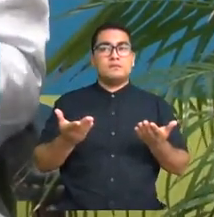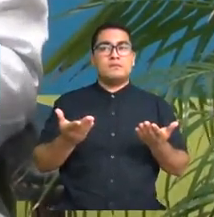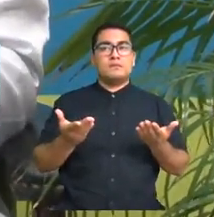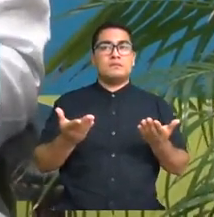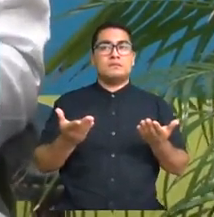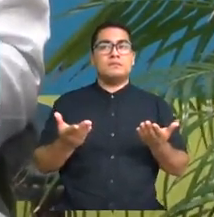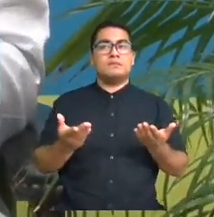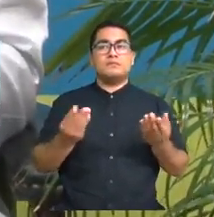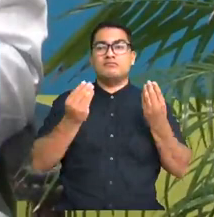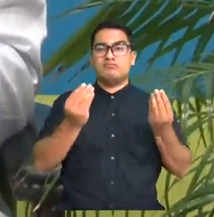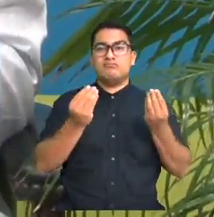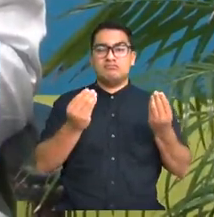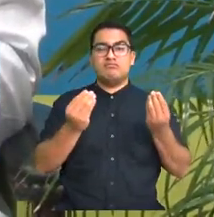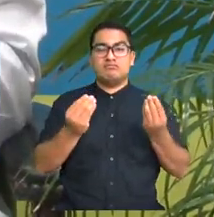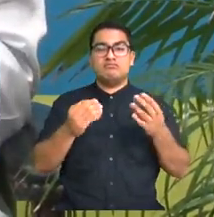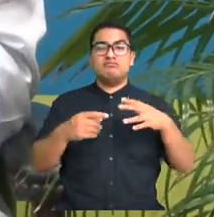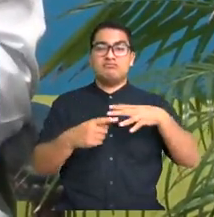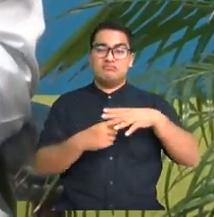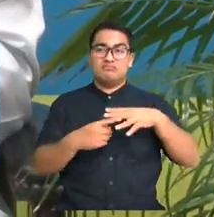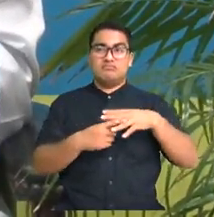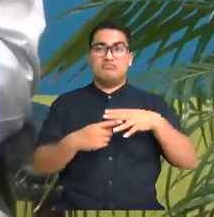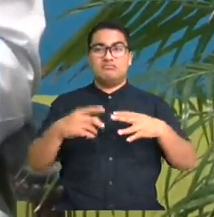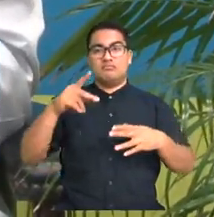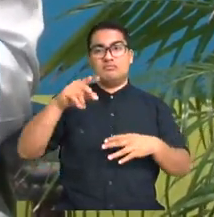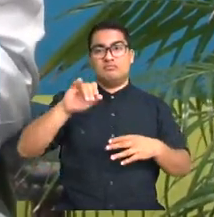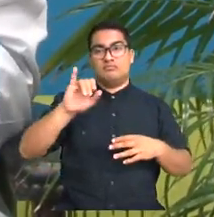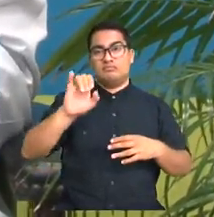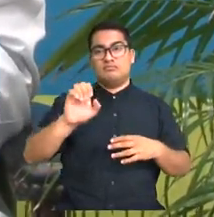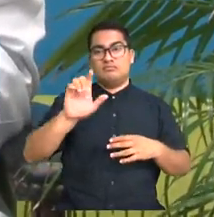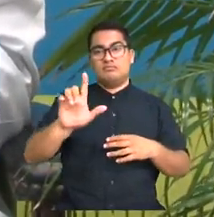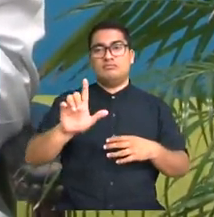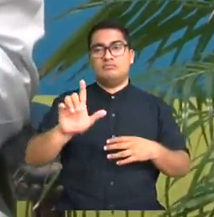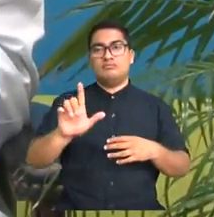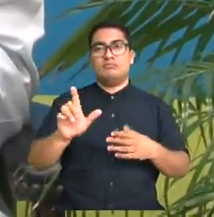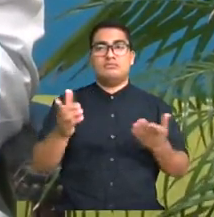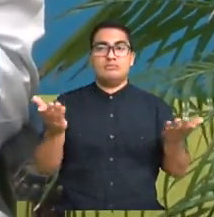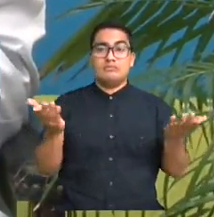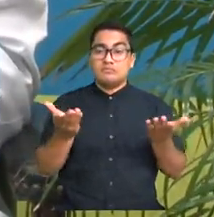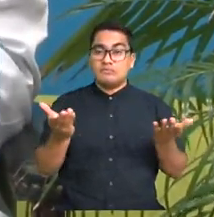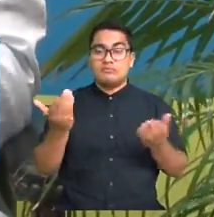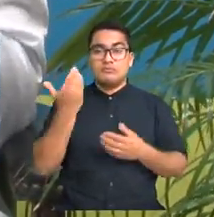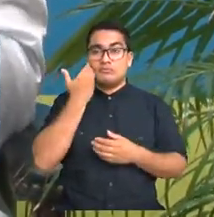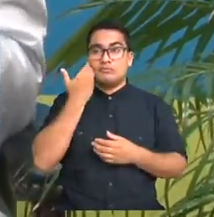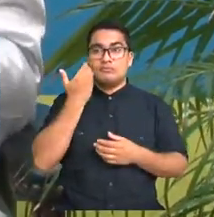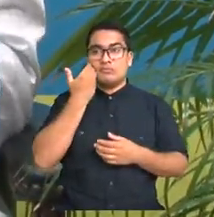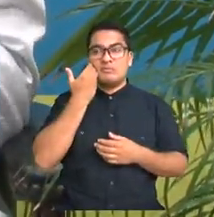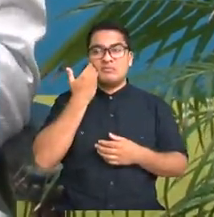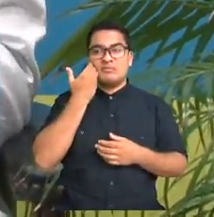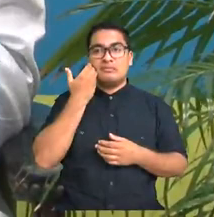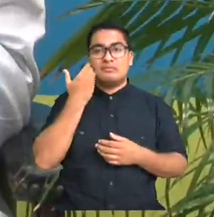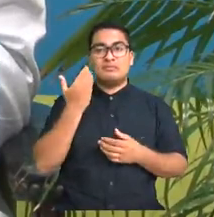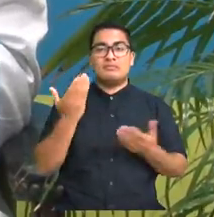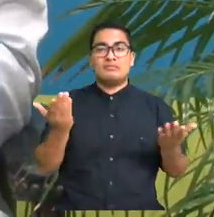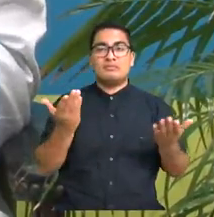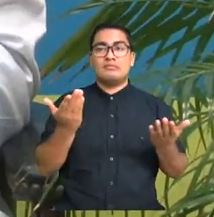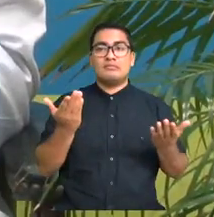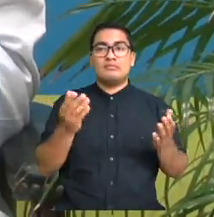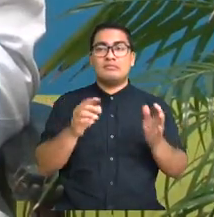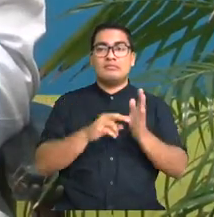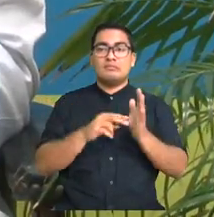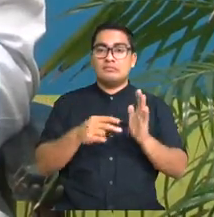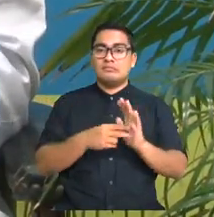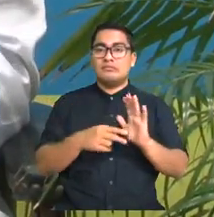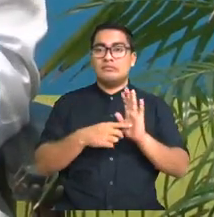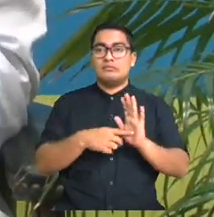mayor cantidad de hongos en la piel y puedan provocar enfermedades que después pues no se ven nada bonitas, por ejemplo